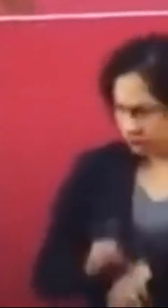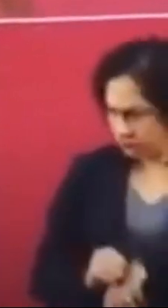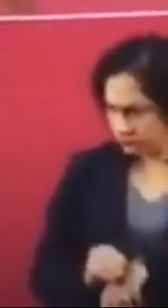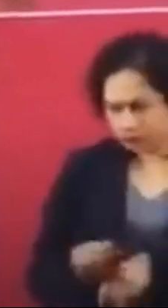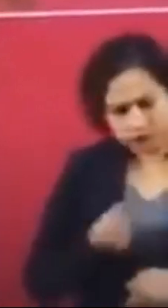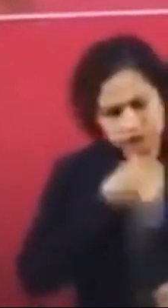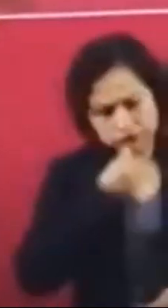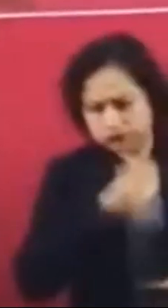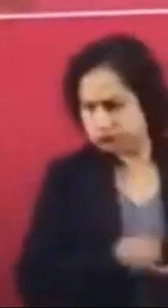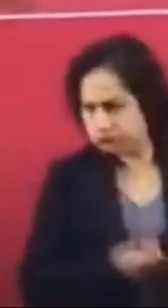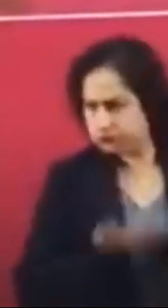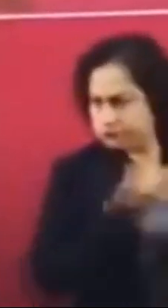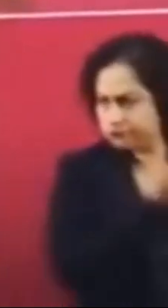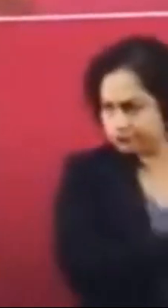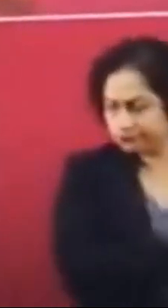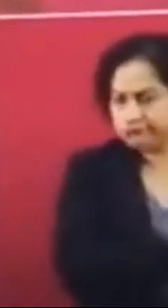en este caso.